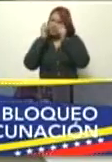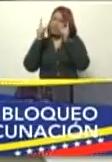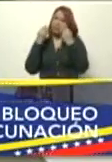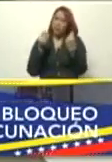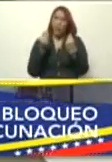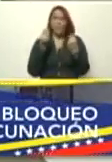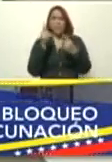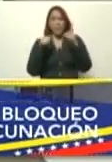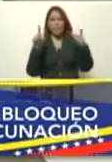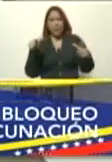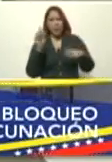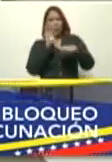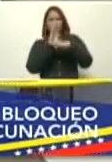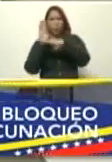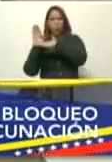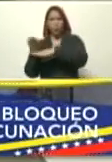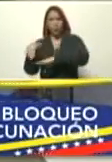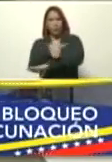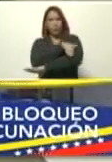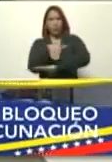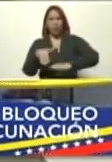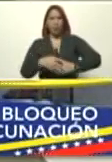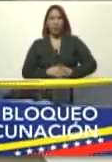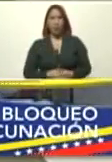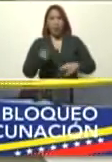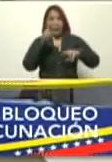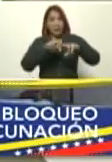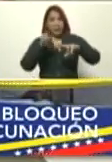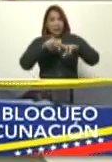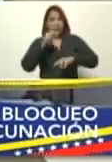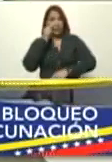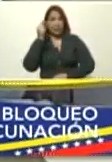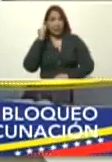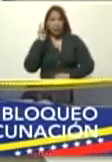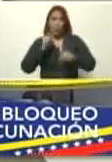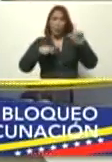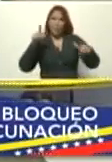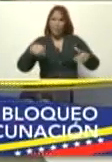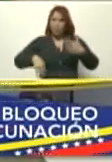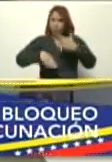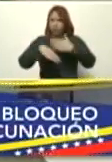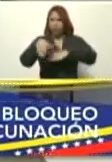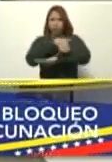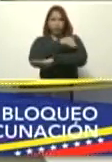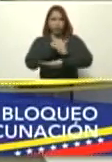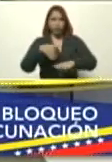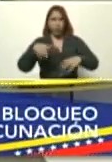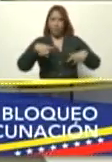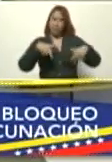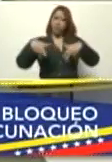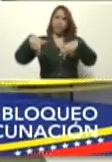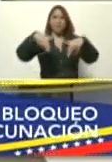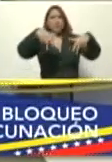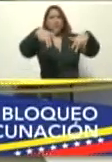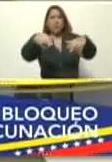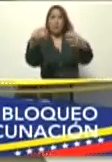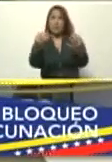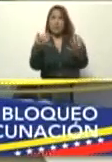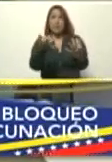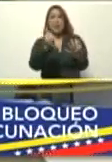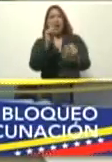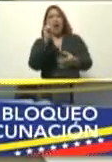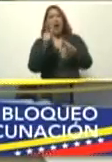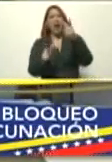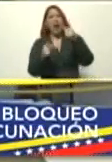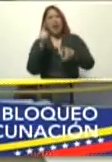se cuida en la calle. Los niños y las niñas, la gente que va en la calle caminando, siempre hay alguien que no